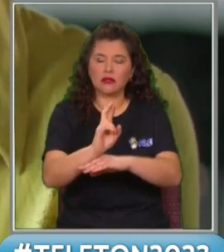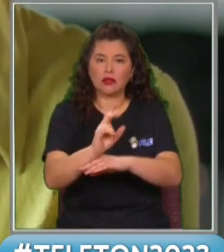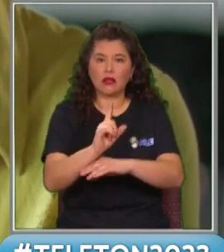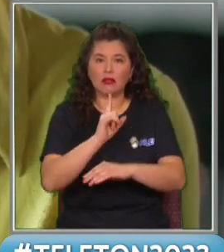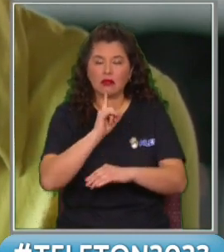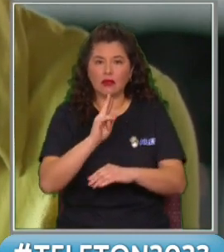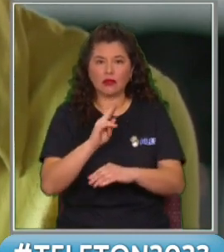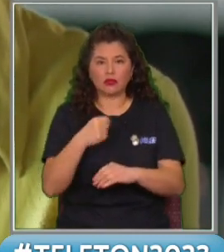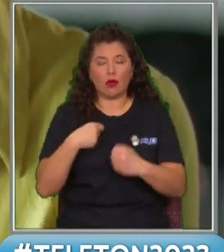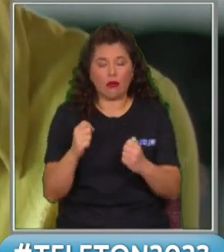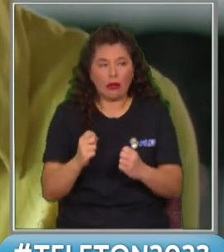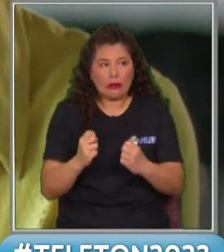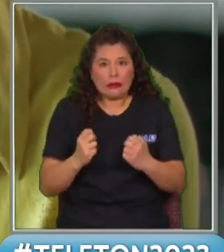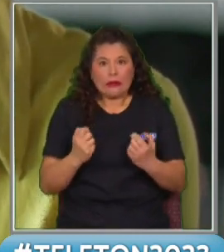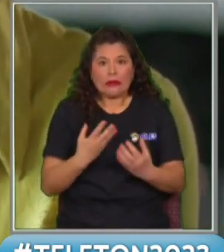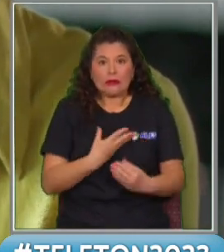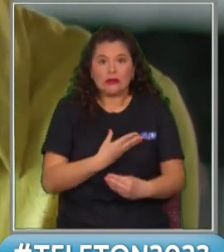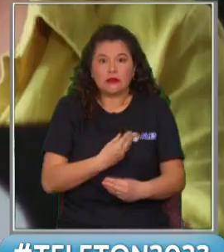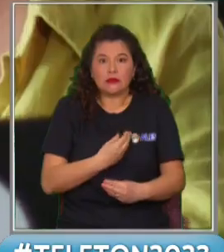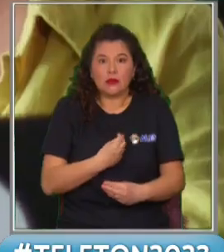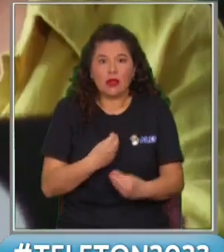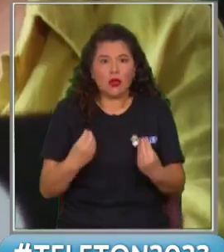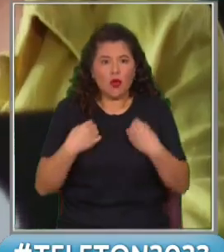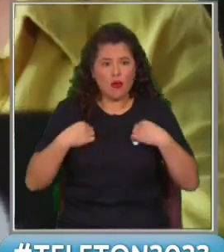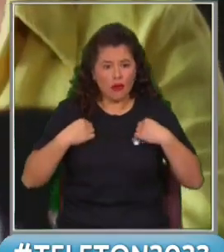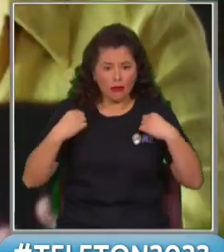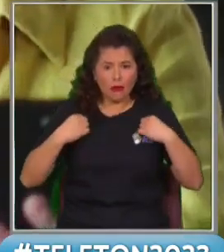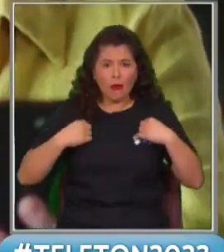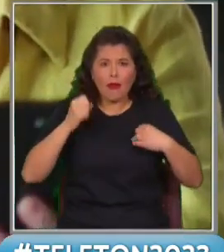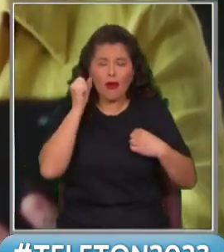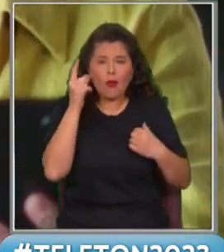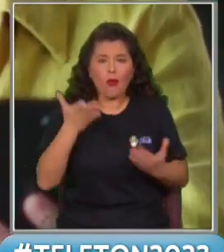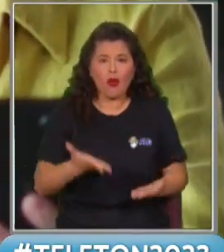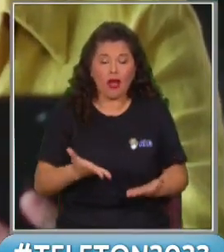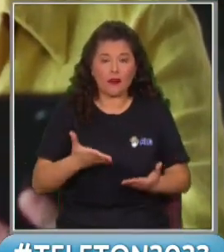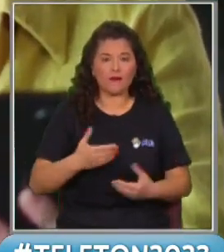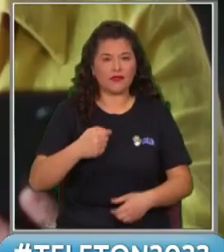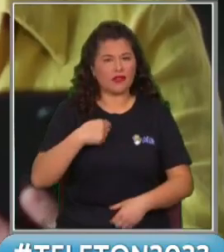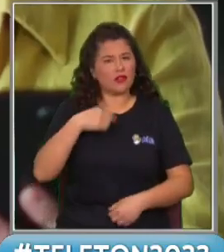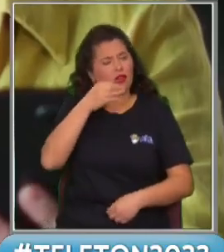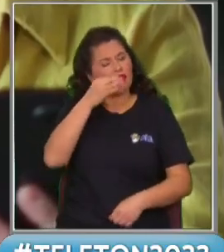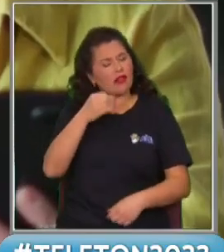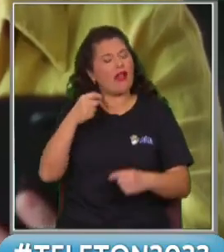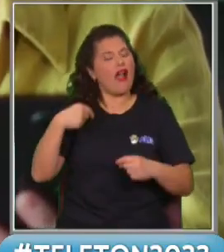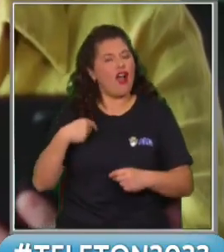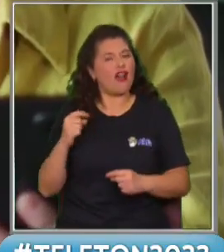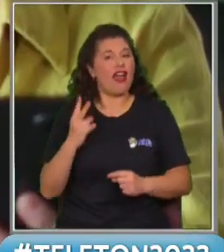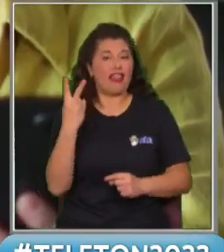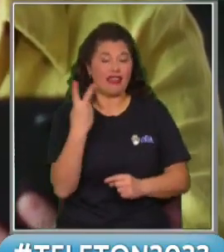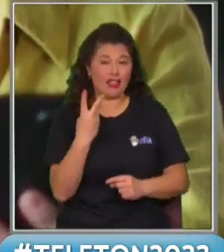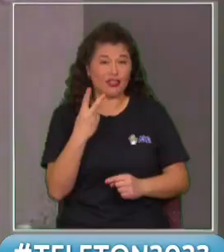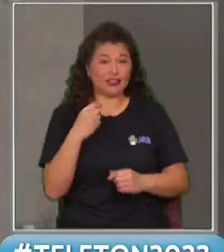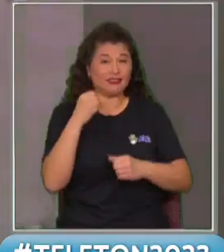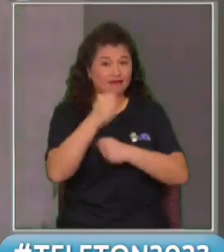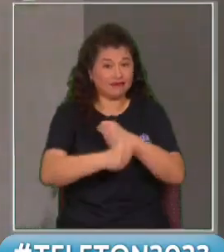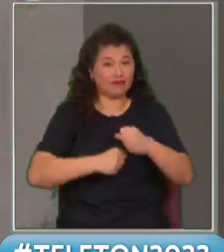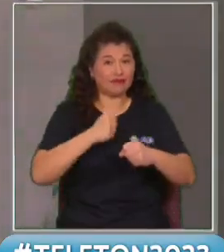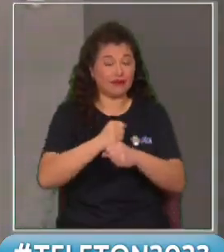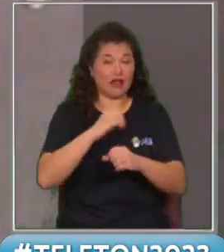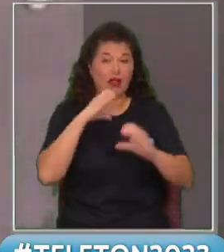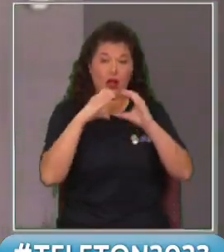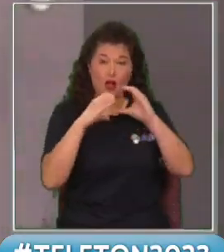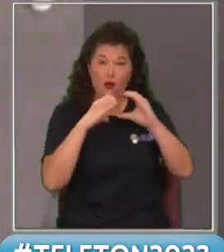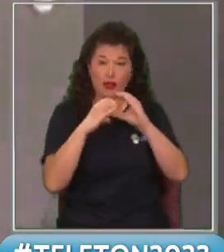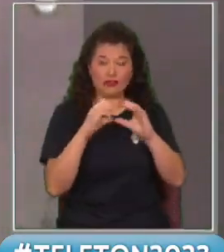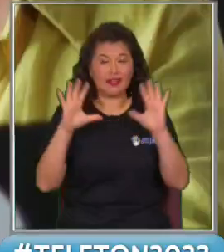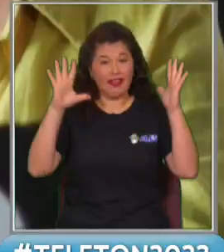mucho y además dije, ¿con qué ropa voy? Yo diría que nos vamos a encontrar con dos generaciones en el mundo de las comunicaciones. El